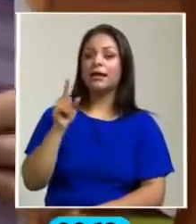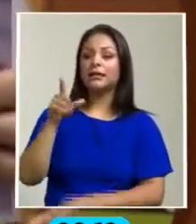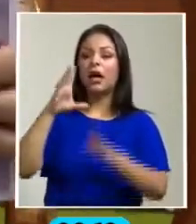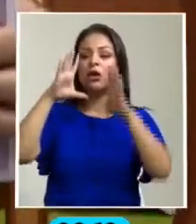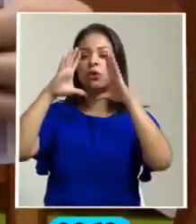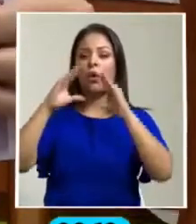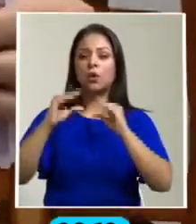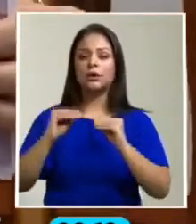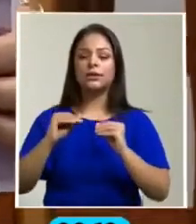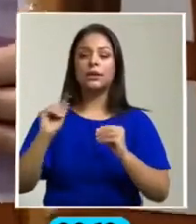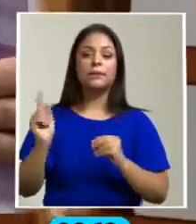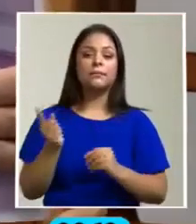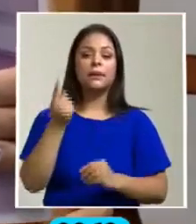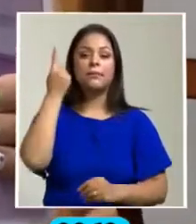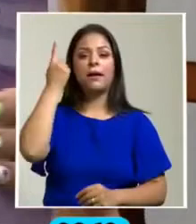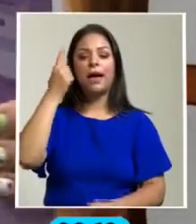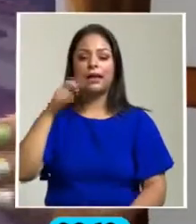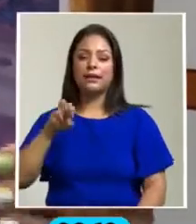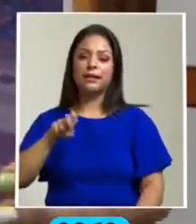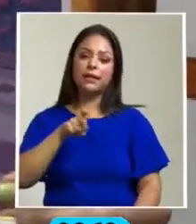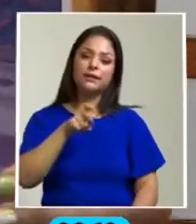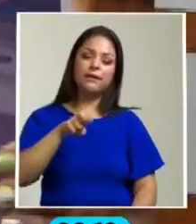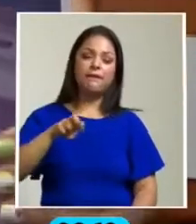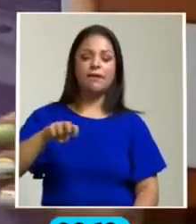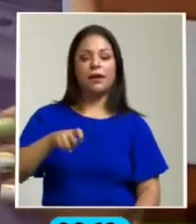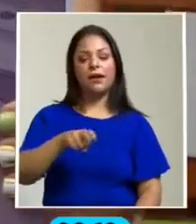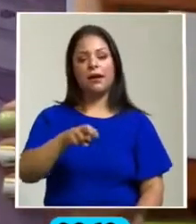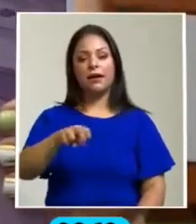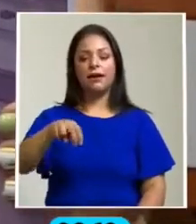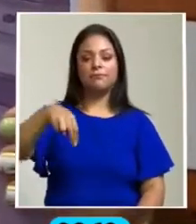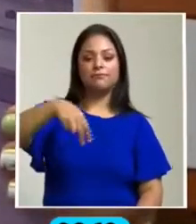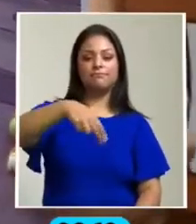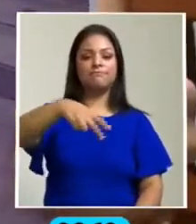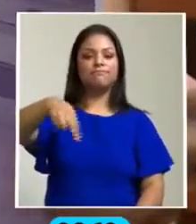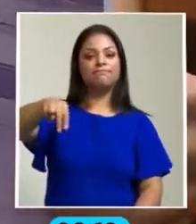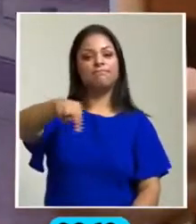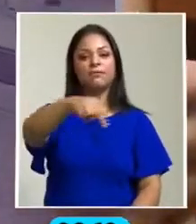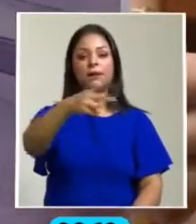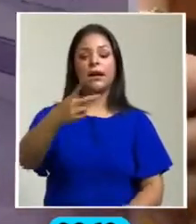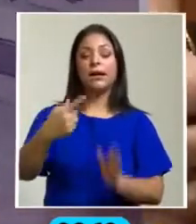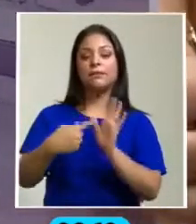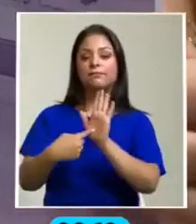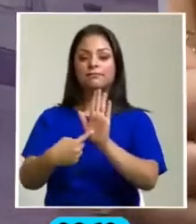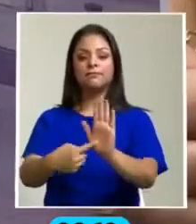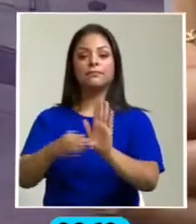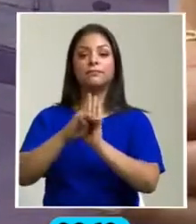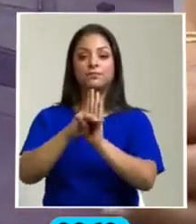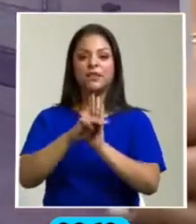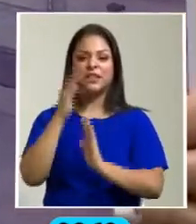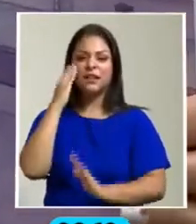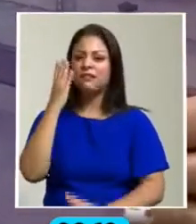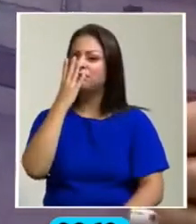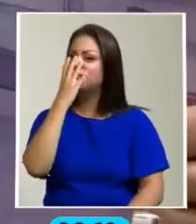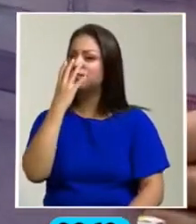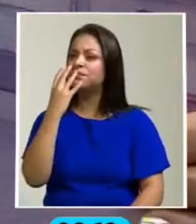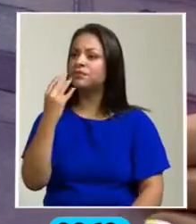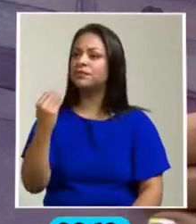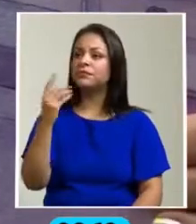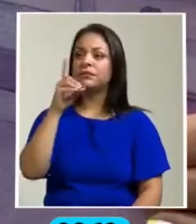en la pasarela. ¿Saben qué es una Danta, niños y niñas? ¿Ah? Es un animal, muy